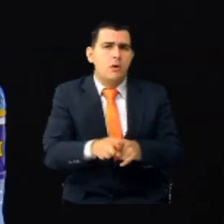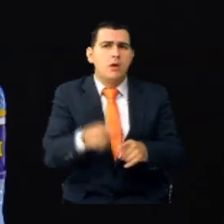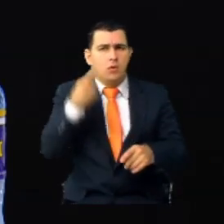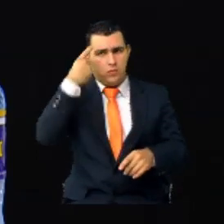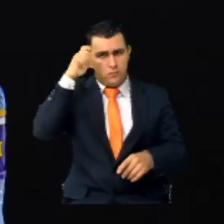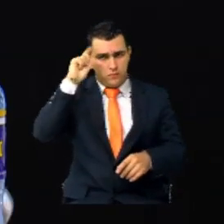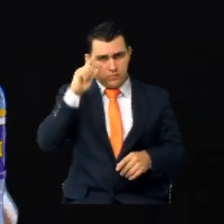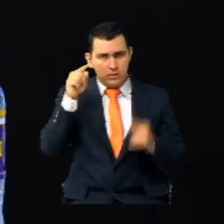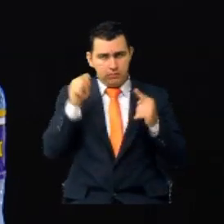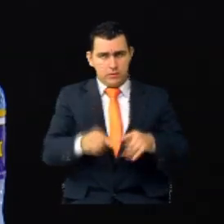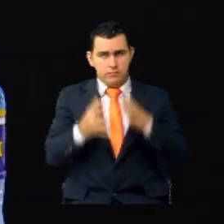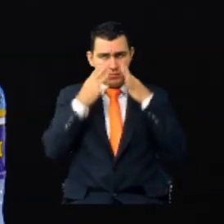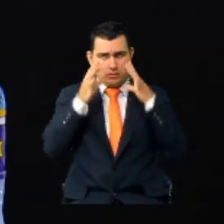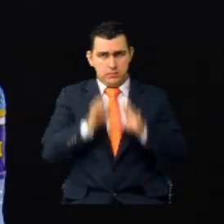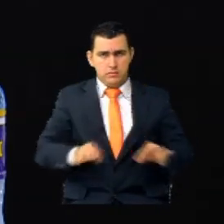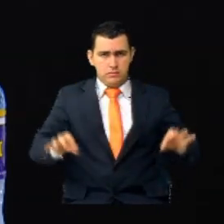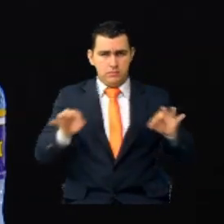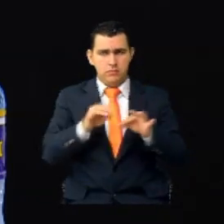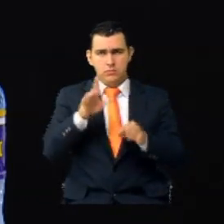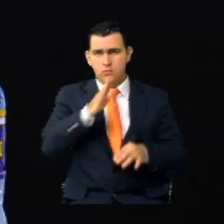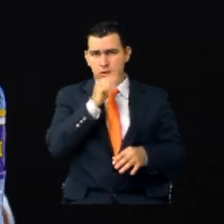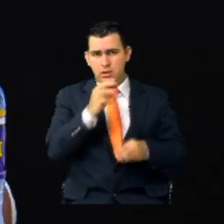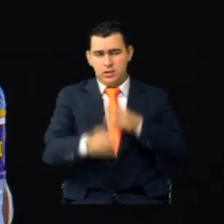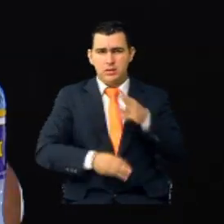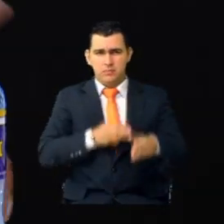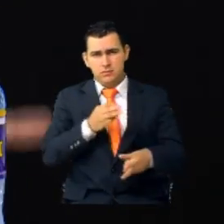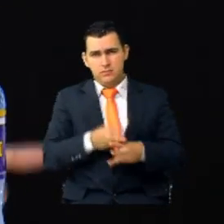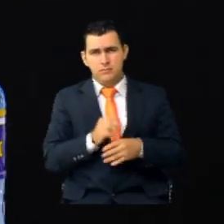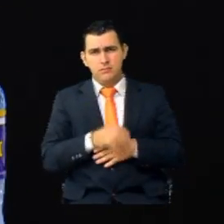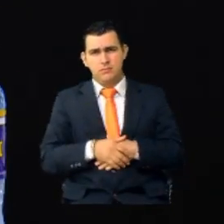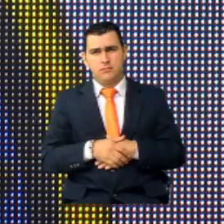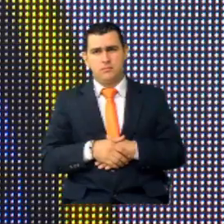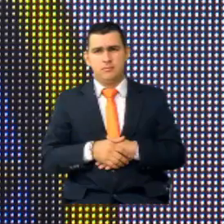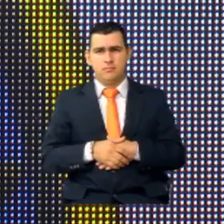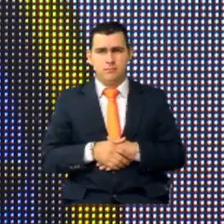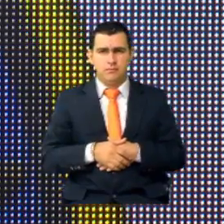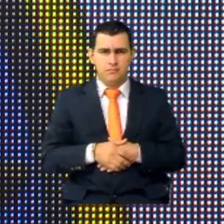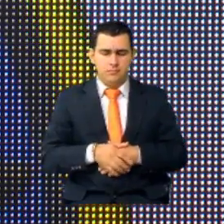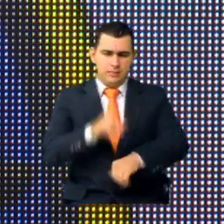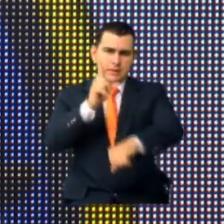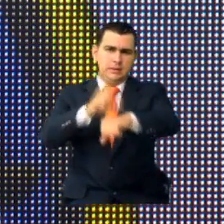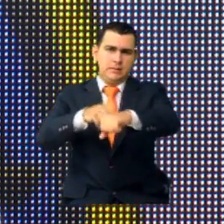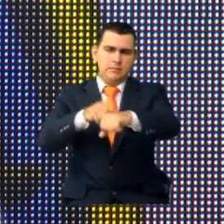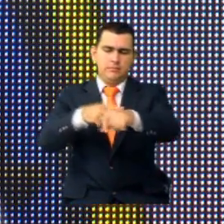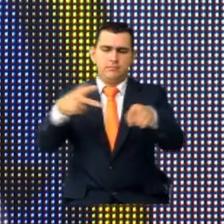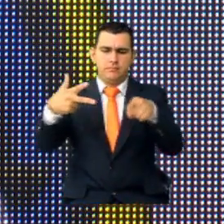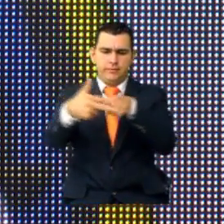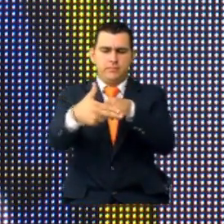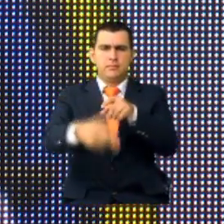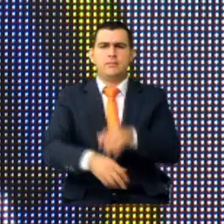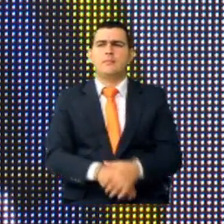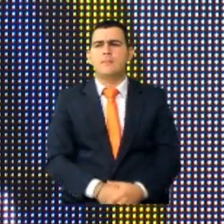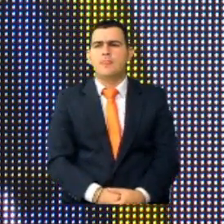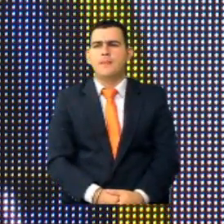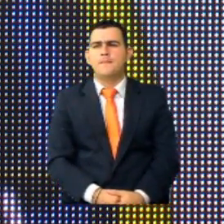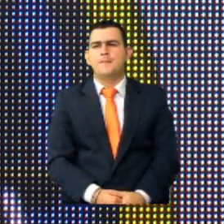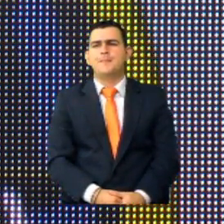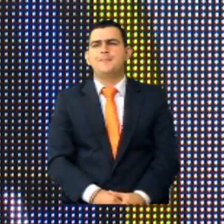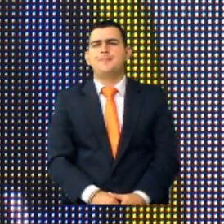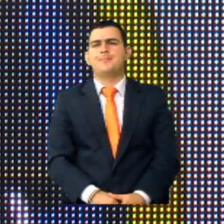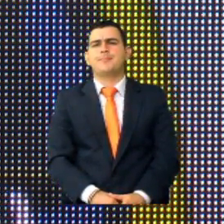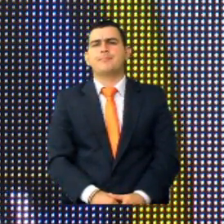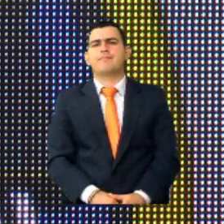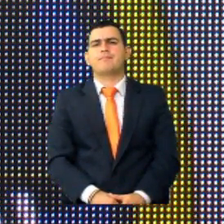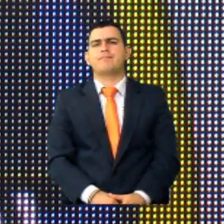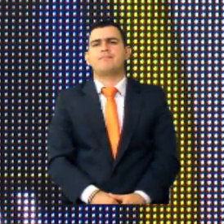la que, insisto, no ha habido modelo en el mundo y que nosotros tendremos que ayudar a construirlo. El turno ahora es para preguntar. Pedro Severiche